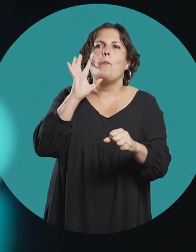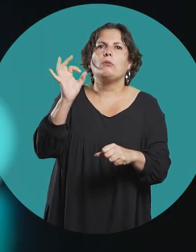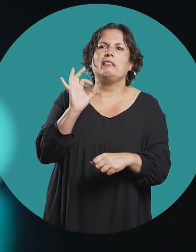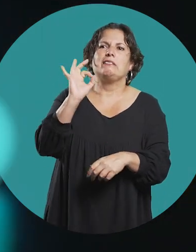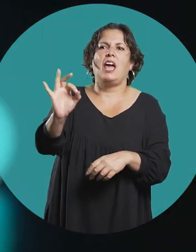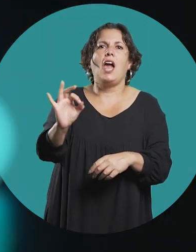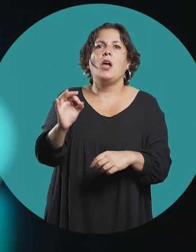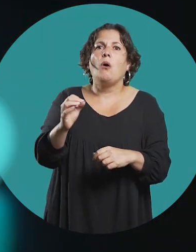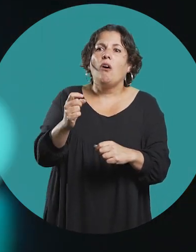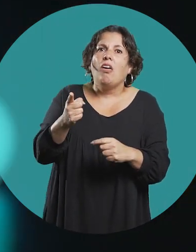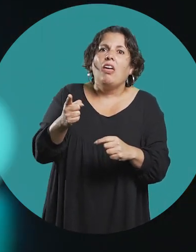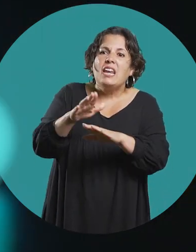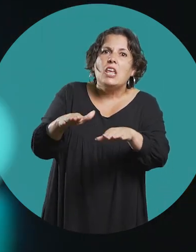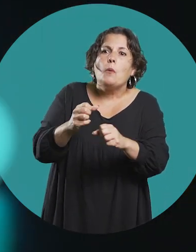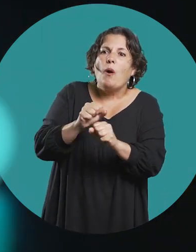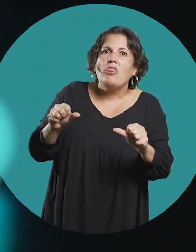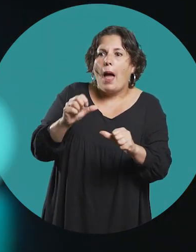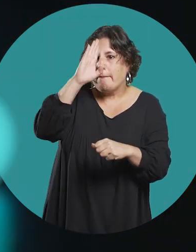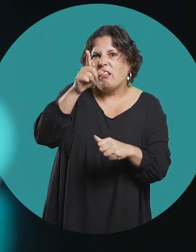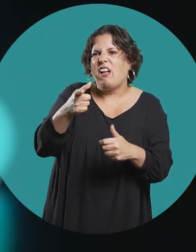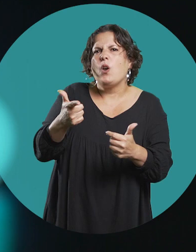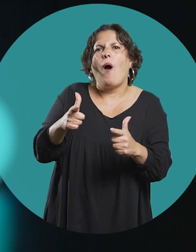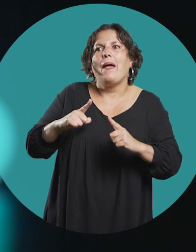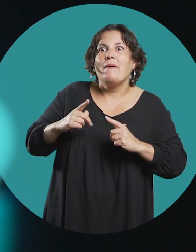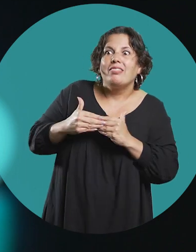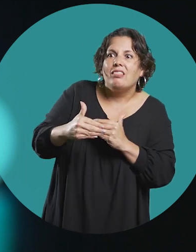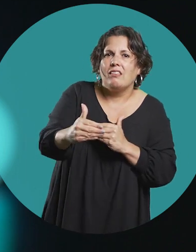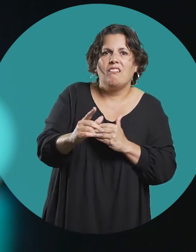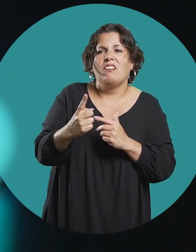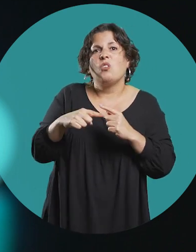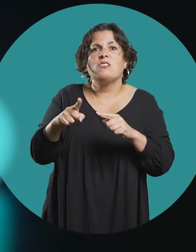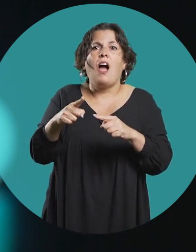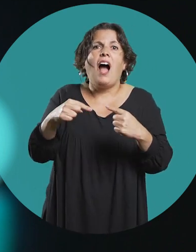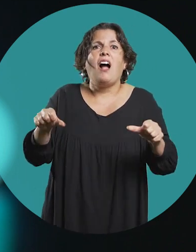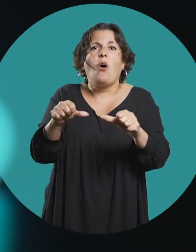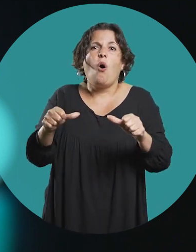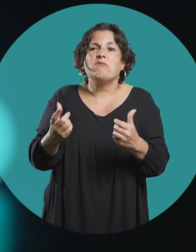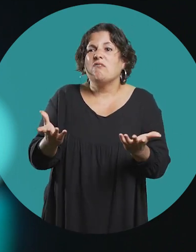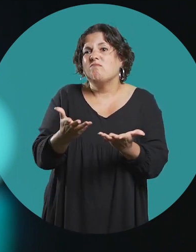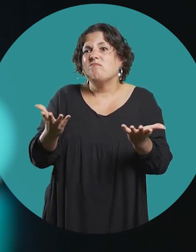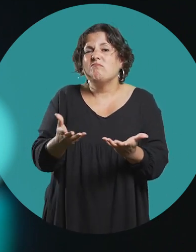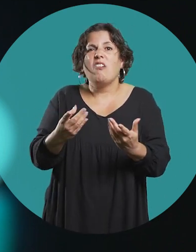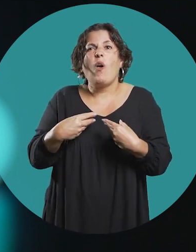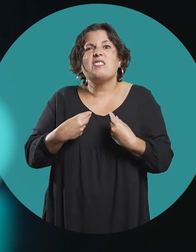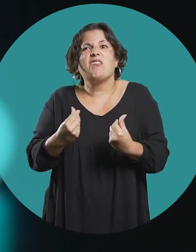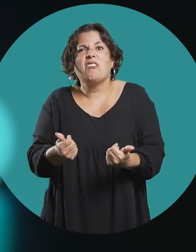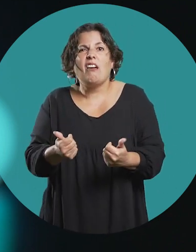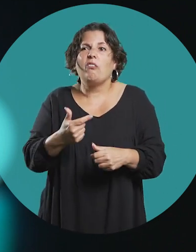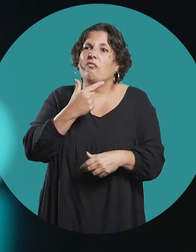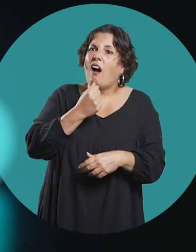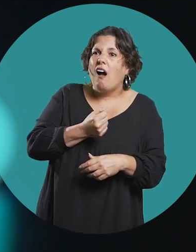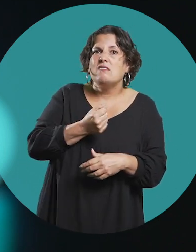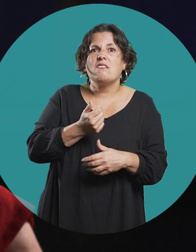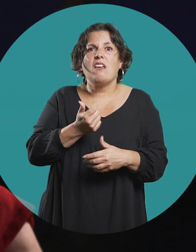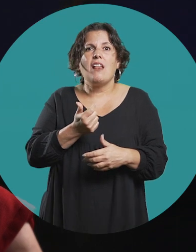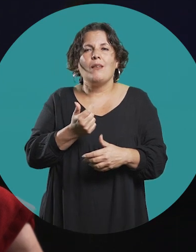hay muy bajas expectativas de qué es lo que los chicos pueden aprender, y entonces las cosas que hacen no tienen ni mucho sentido, ni son muy